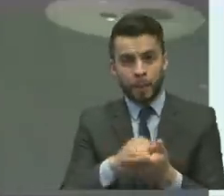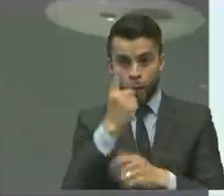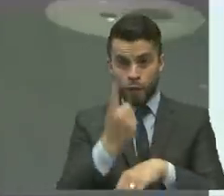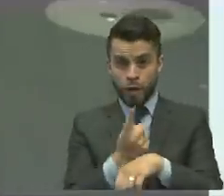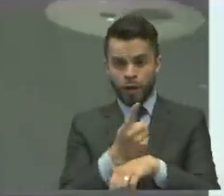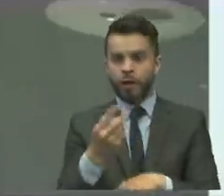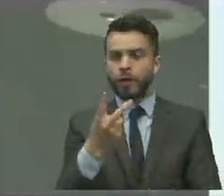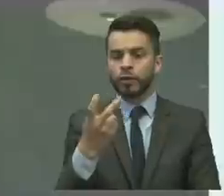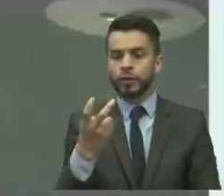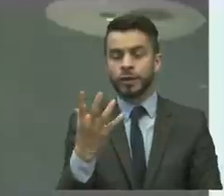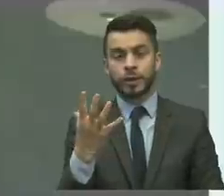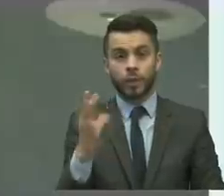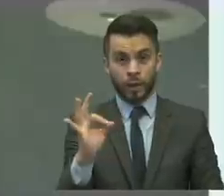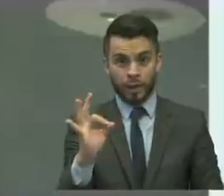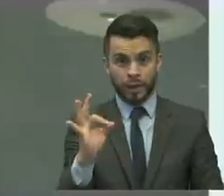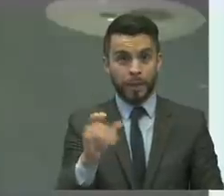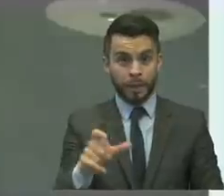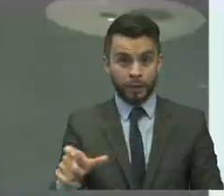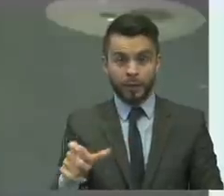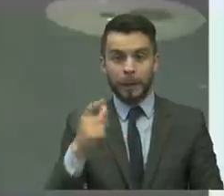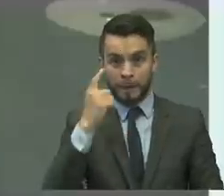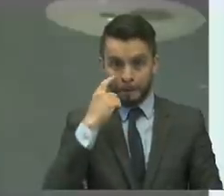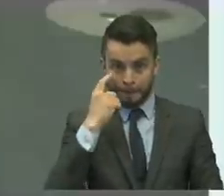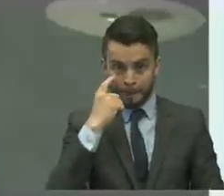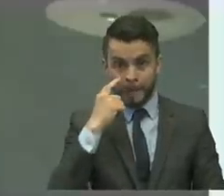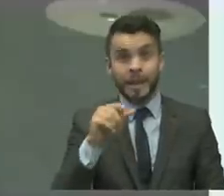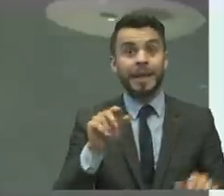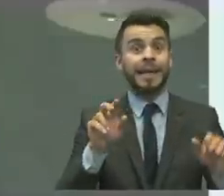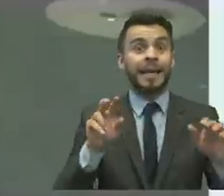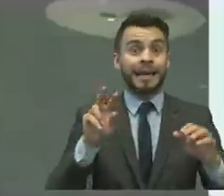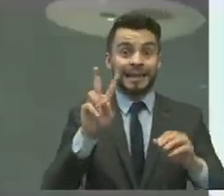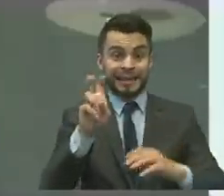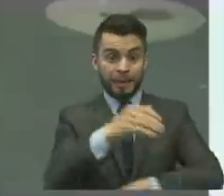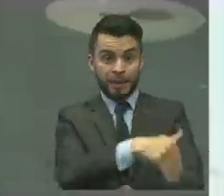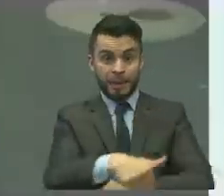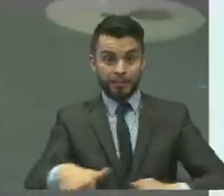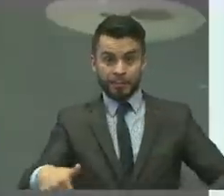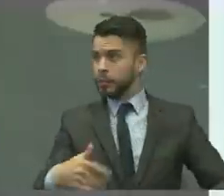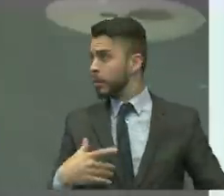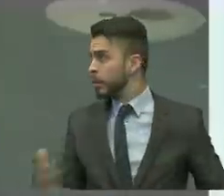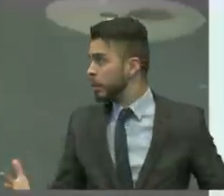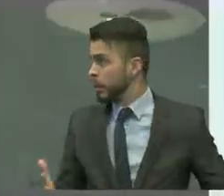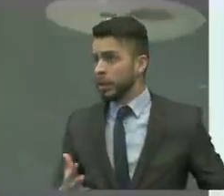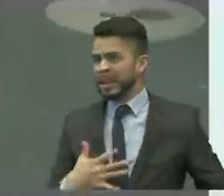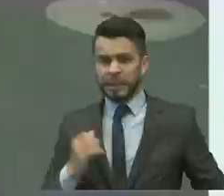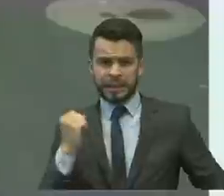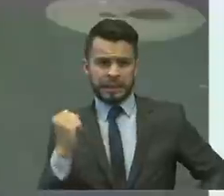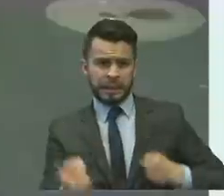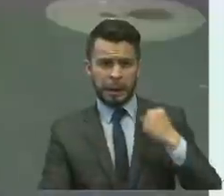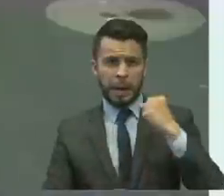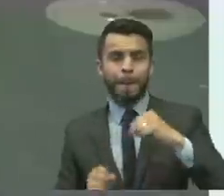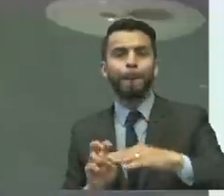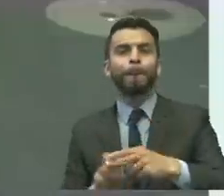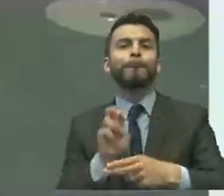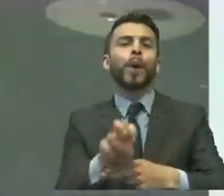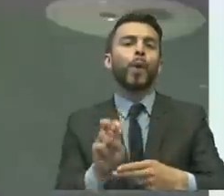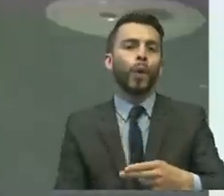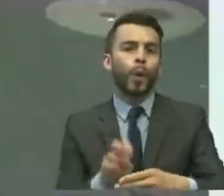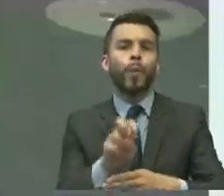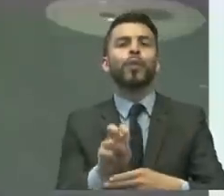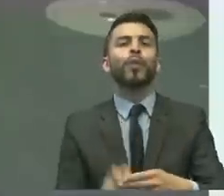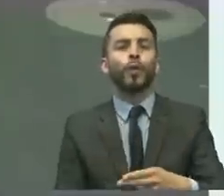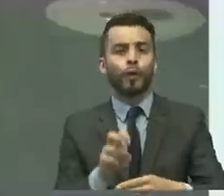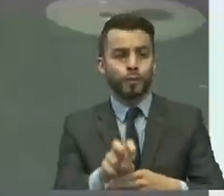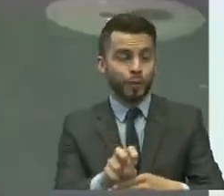hora cruzaban la séptima de forma insegura para acceder a la estación. Esto demuestra que hay